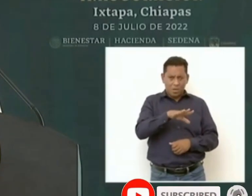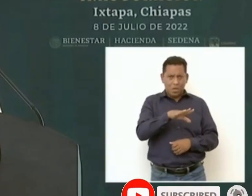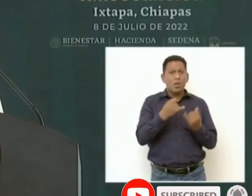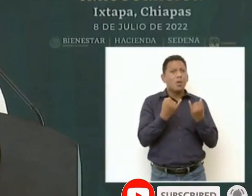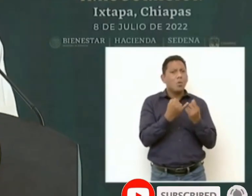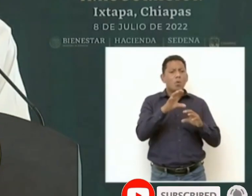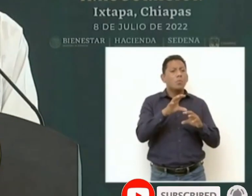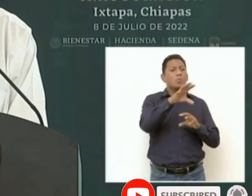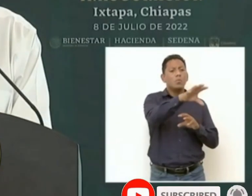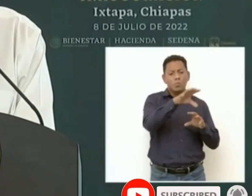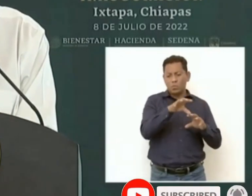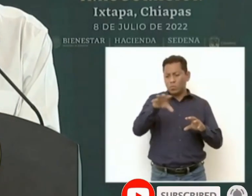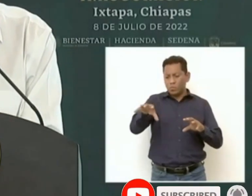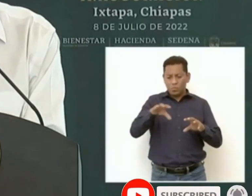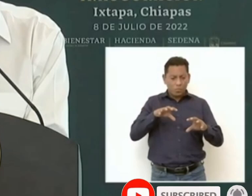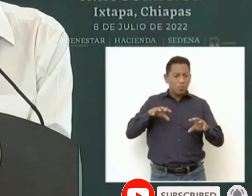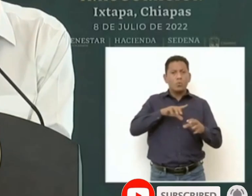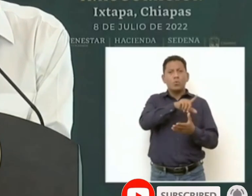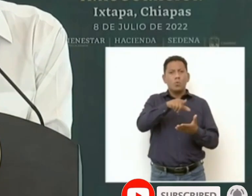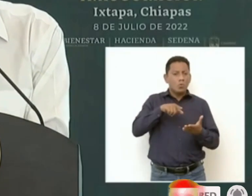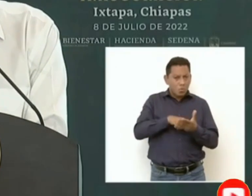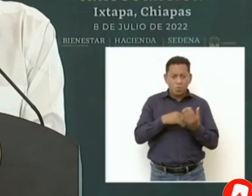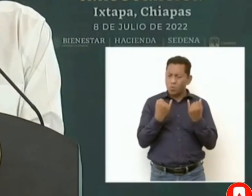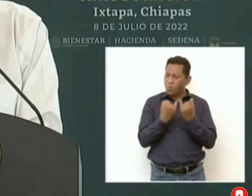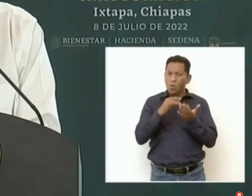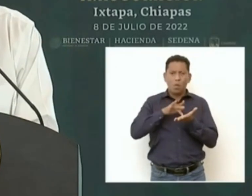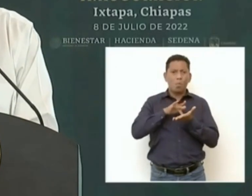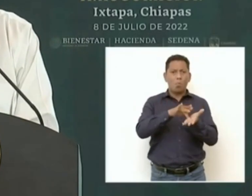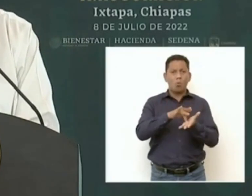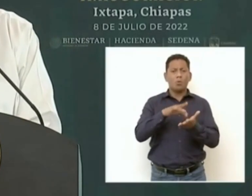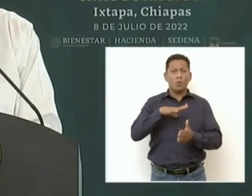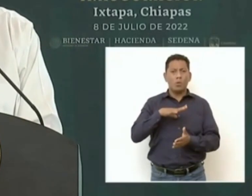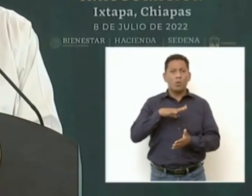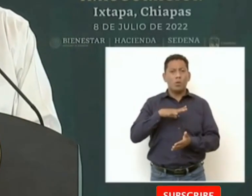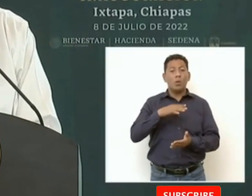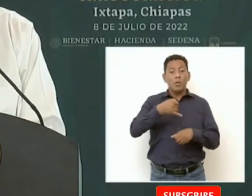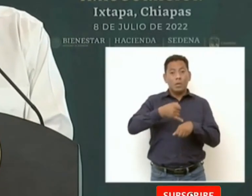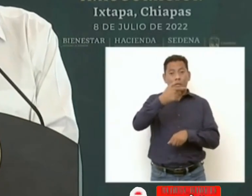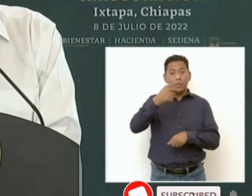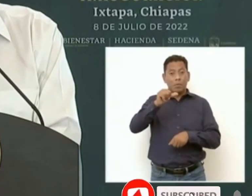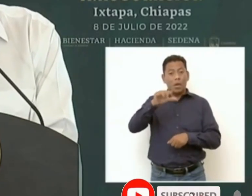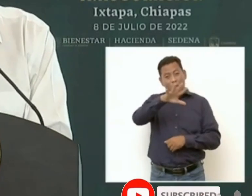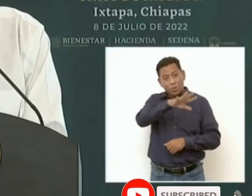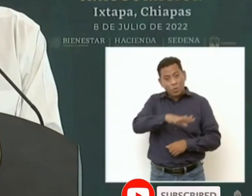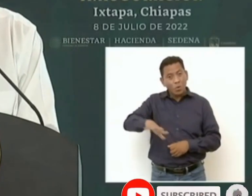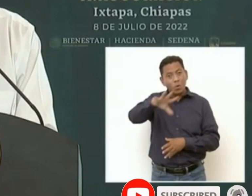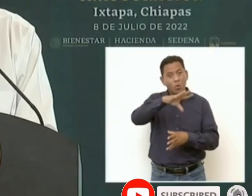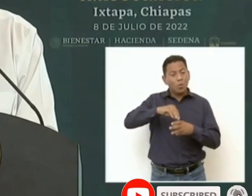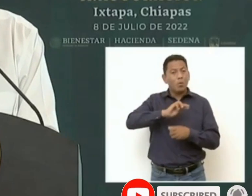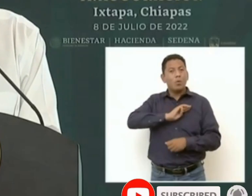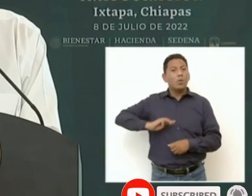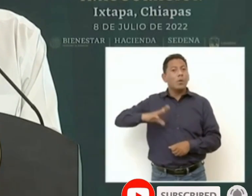en las comunidades. Aquí, todo el municipio de Iztapa